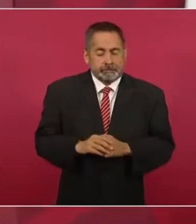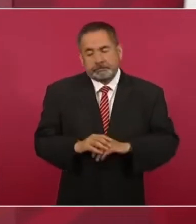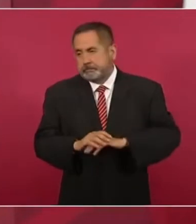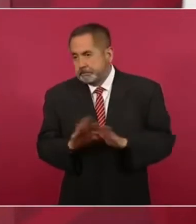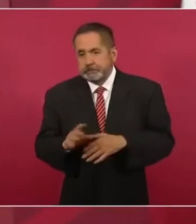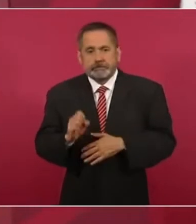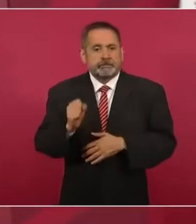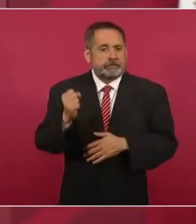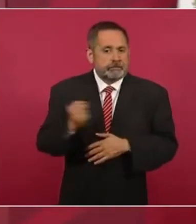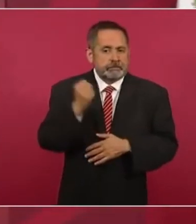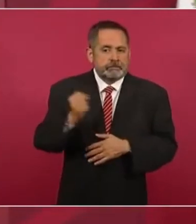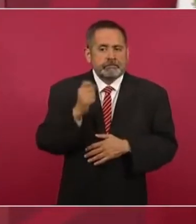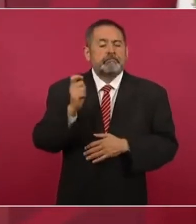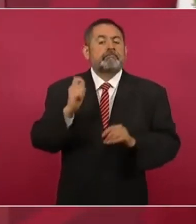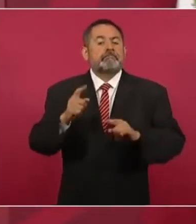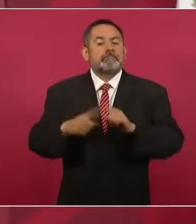Afortunadamente,